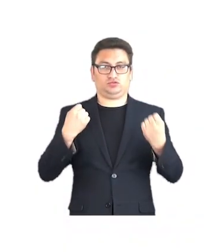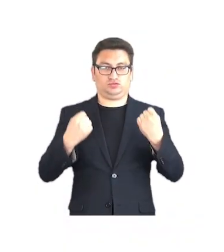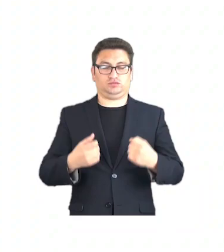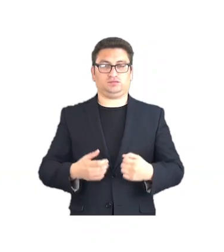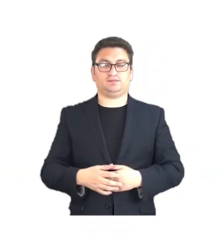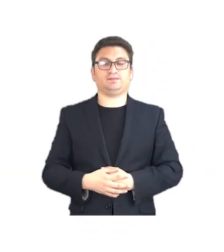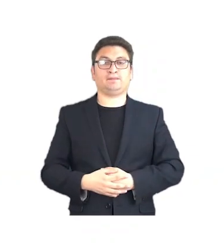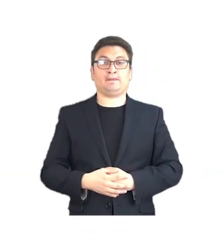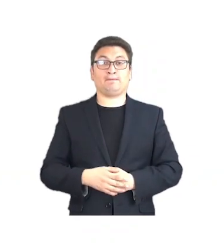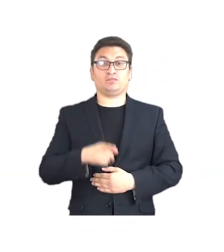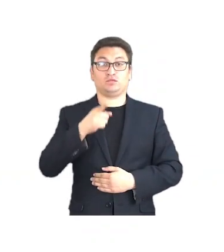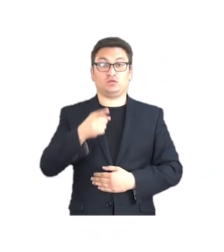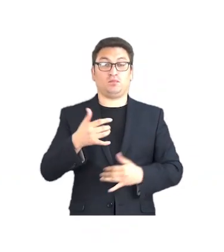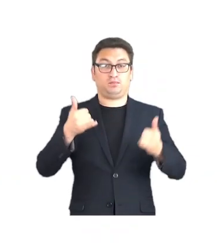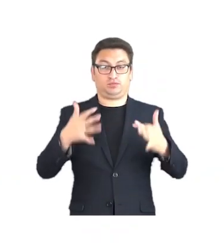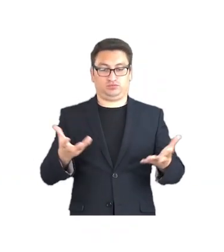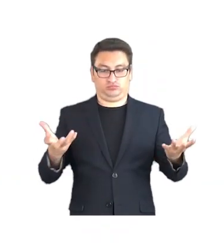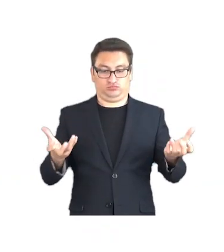Levantamiento lateral de brazos.